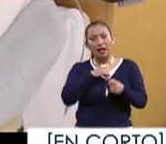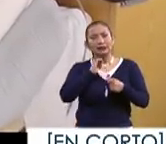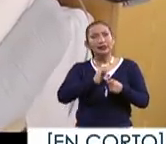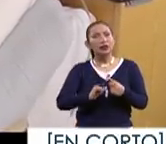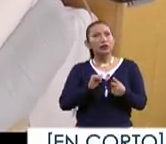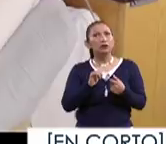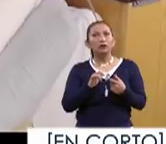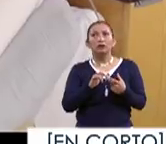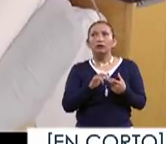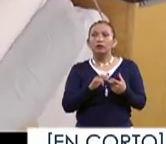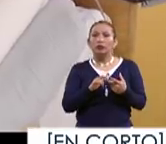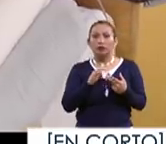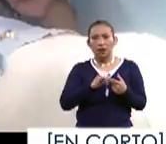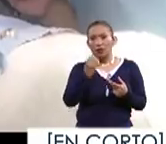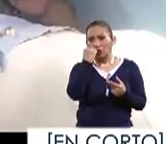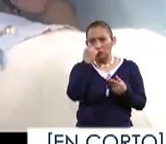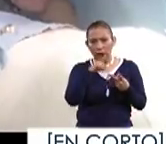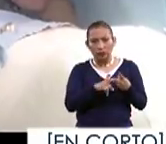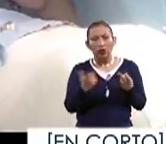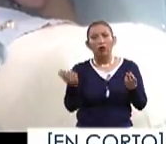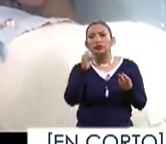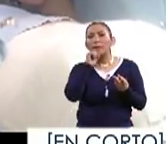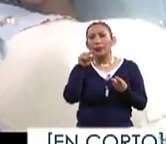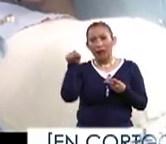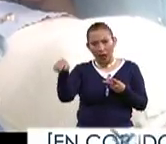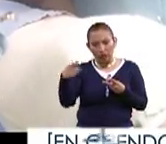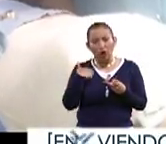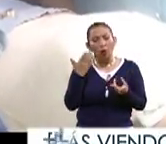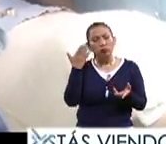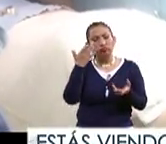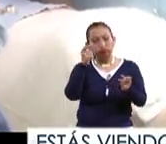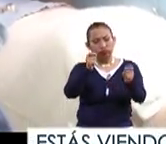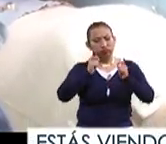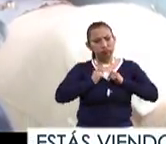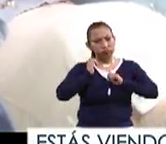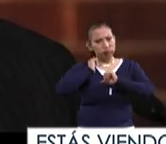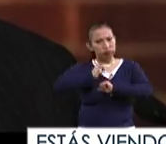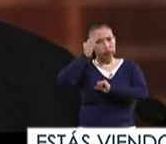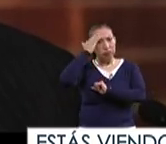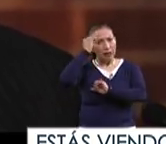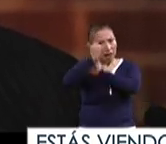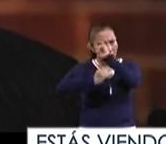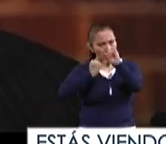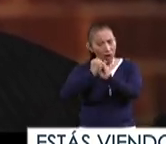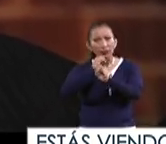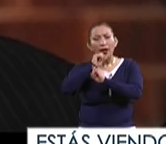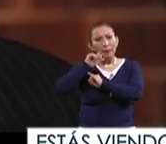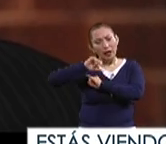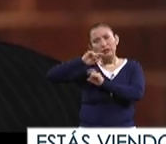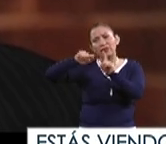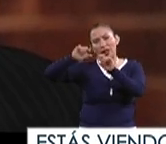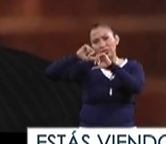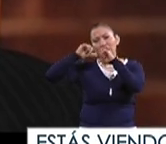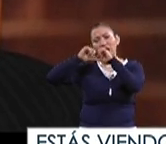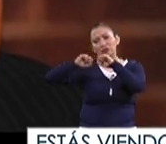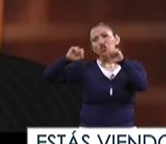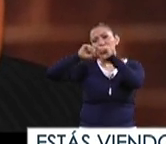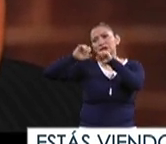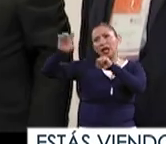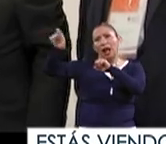cirugía de nutrición. He tenido la oportunidad de ocupar cargos a nivel internacional en varias